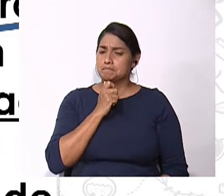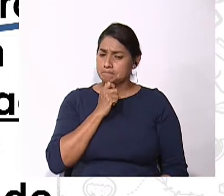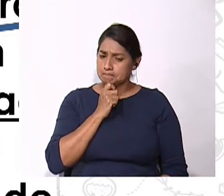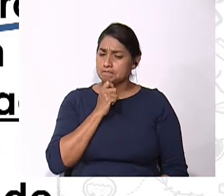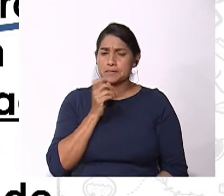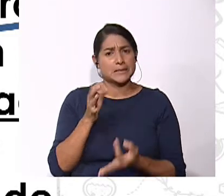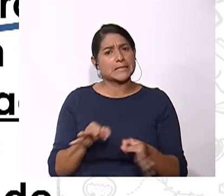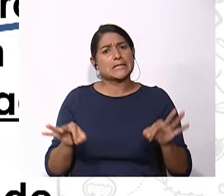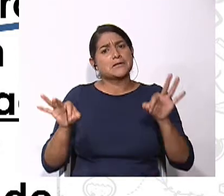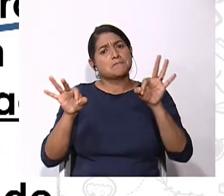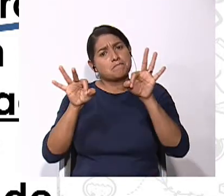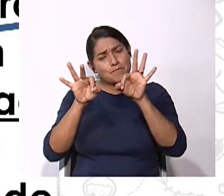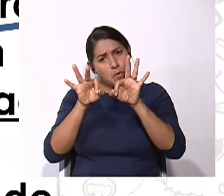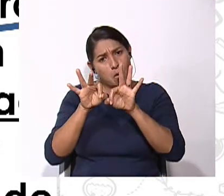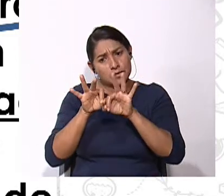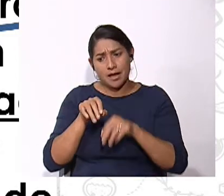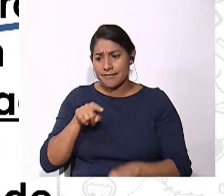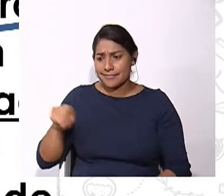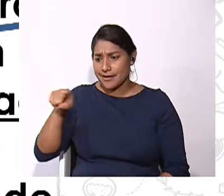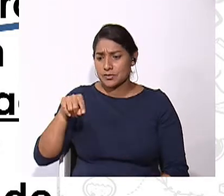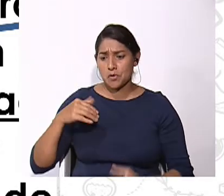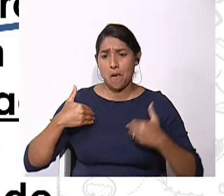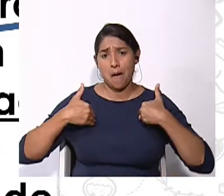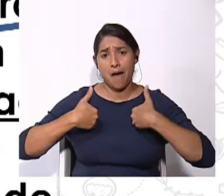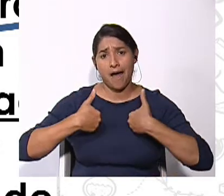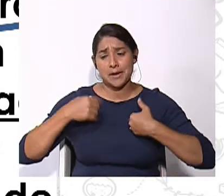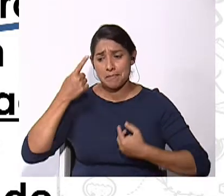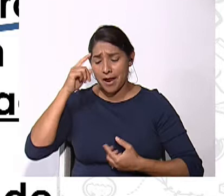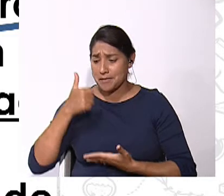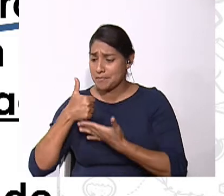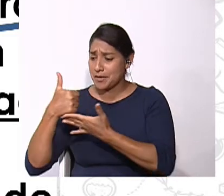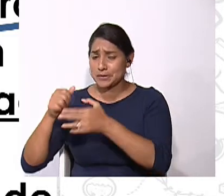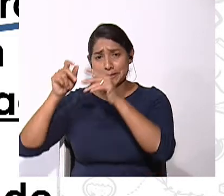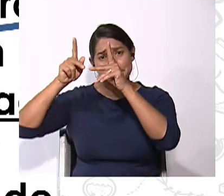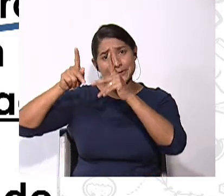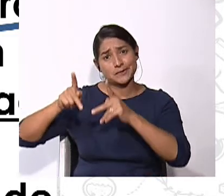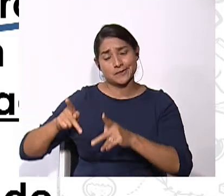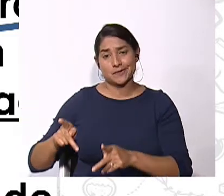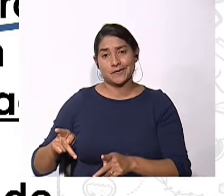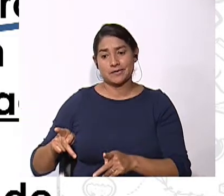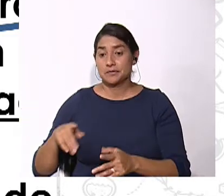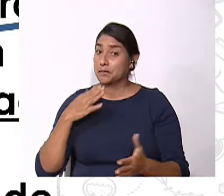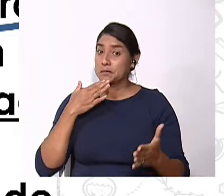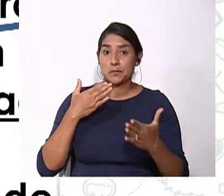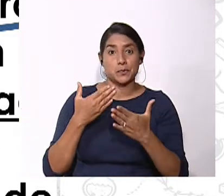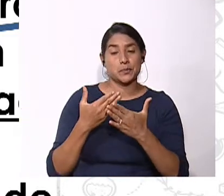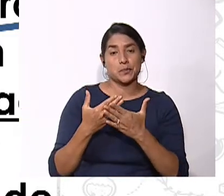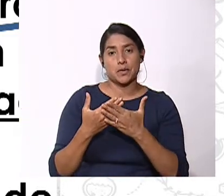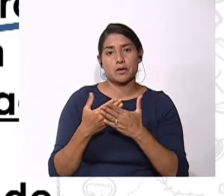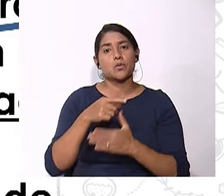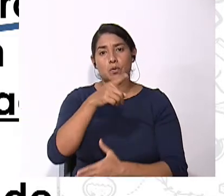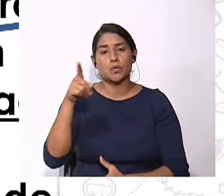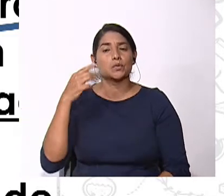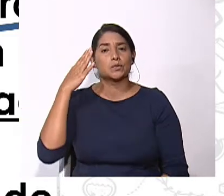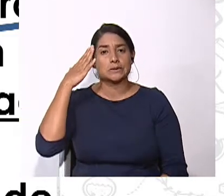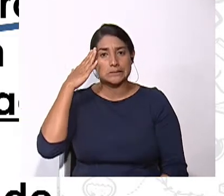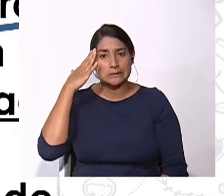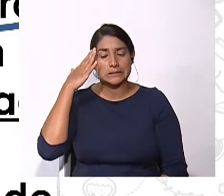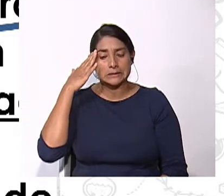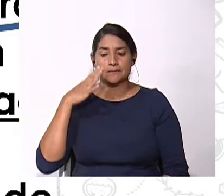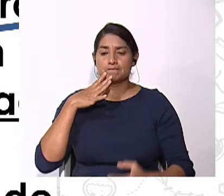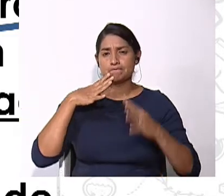Qué importantes son estos animales para el ser humano. Bueno, como estamos hablando